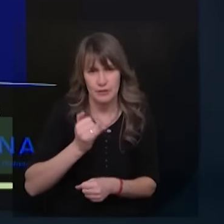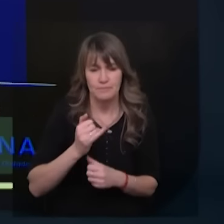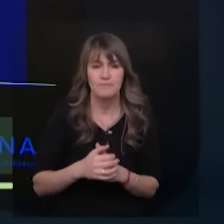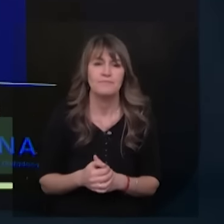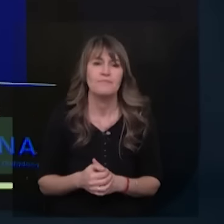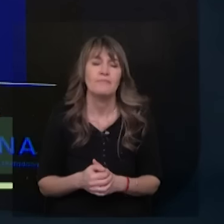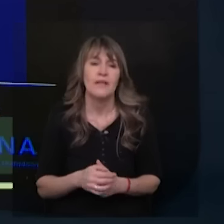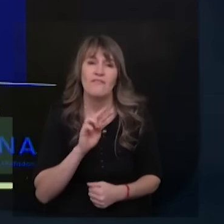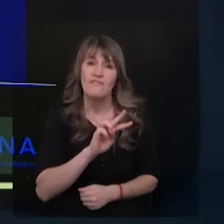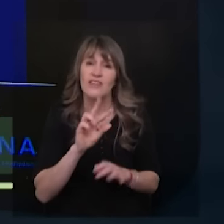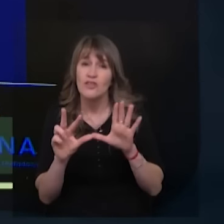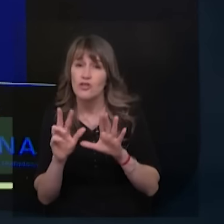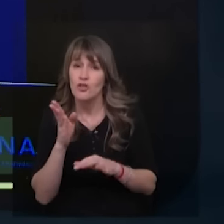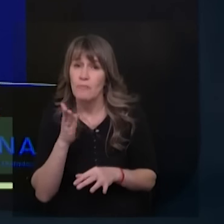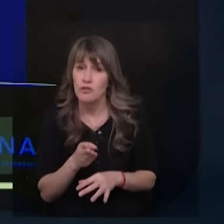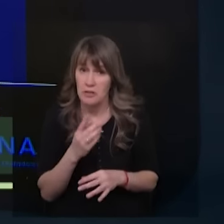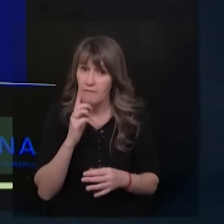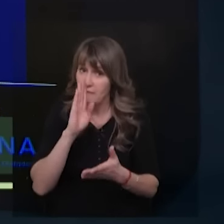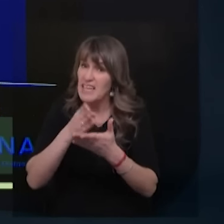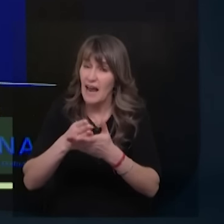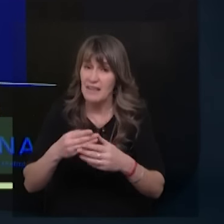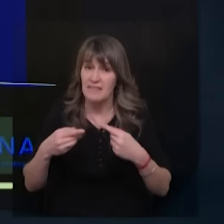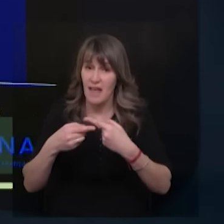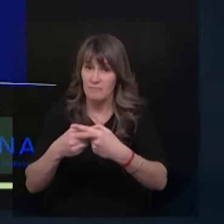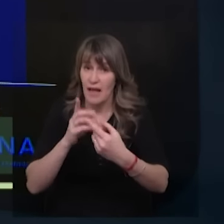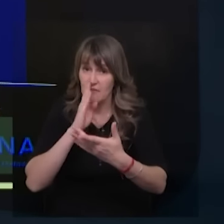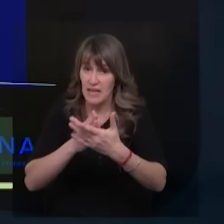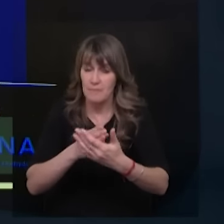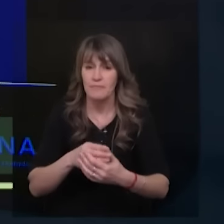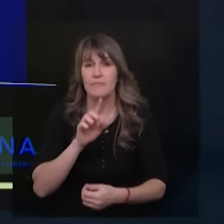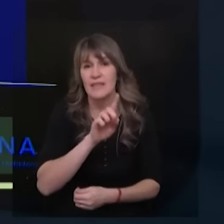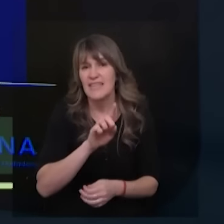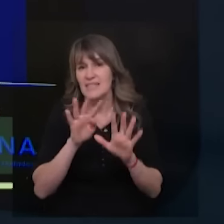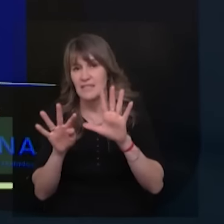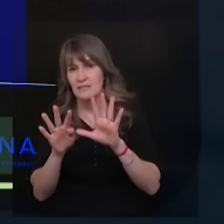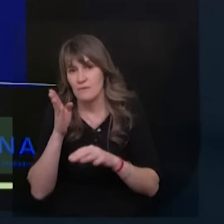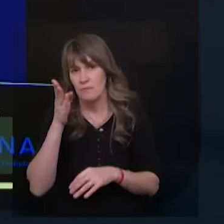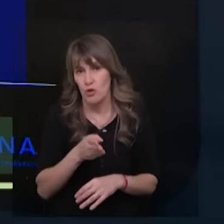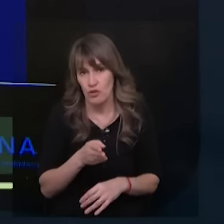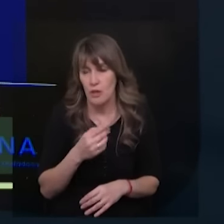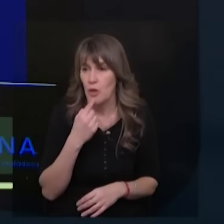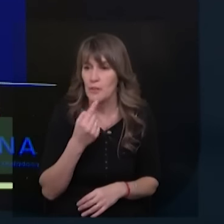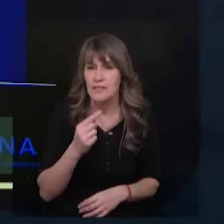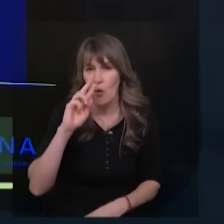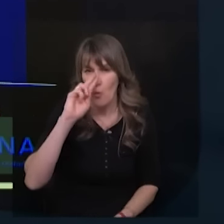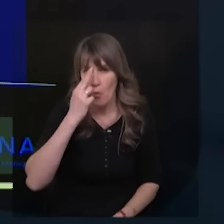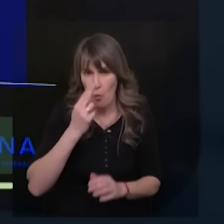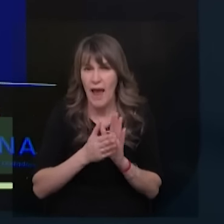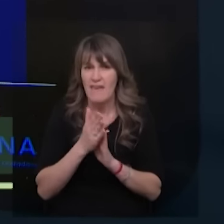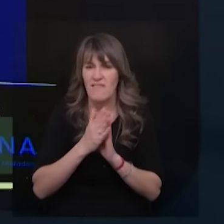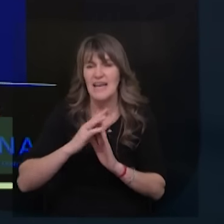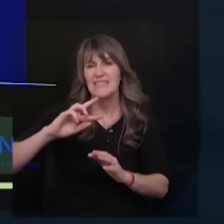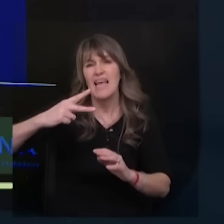28 que lo plantea como finalista y después hay un 19 de las personas que dicen que Uruguay llegará a la